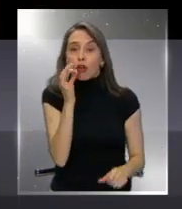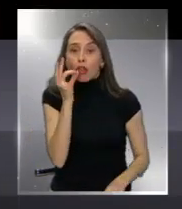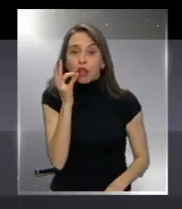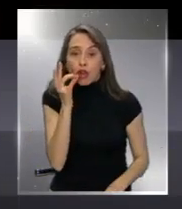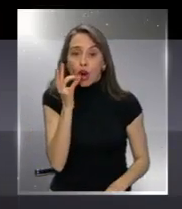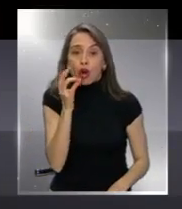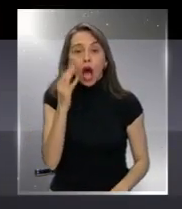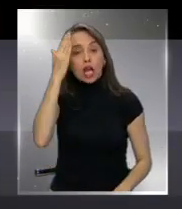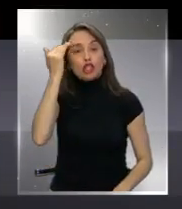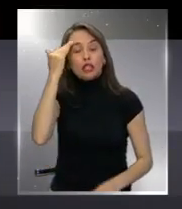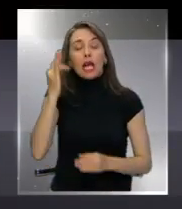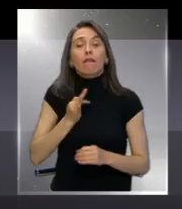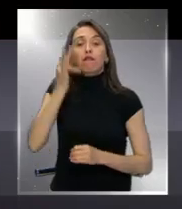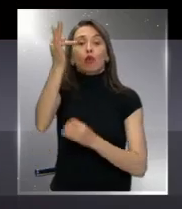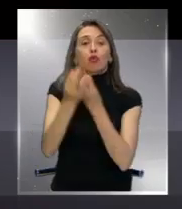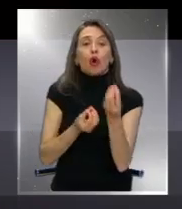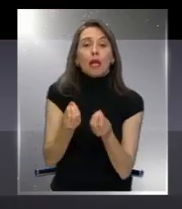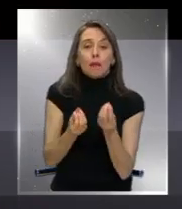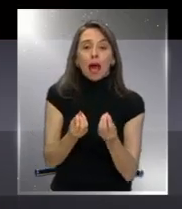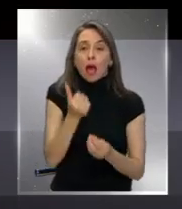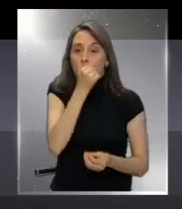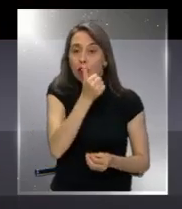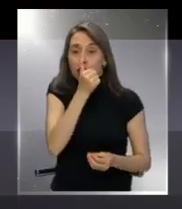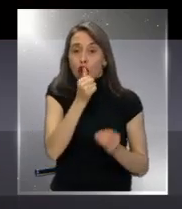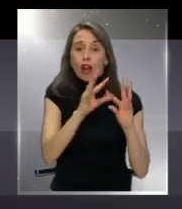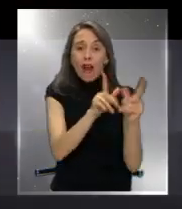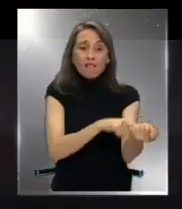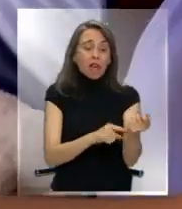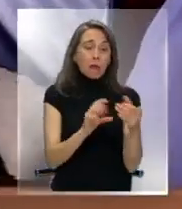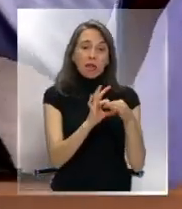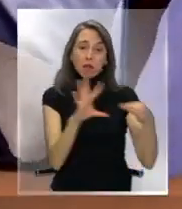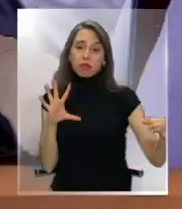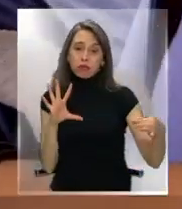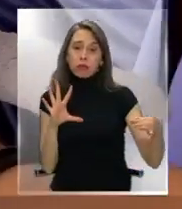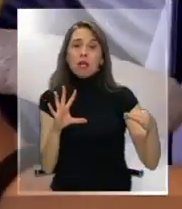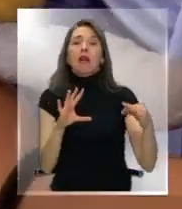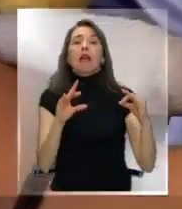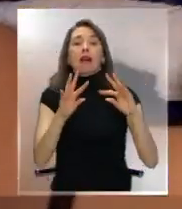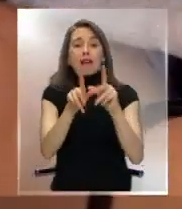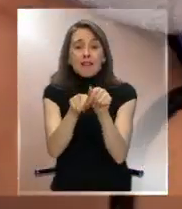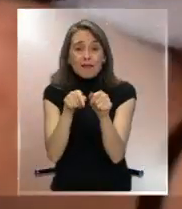puede pasar y la droga destruye familias, destruye hogares.